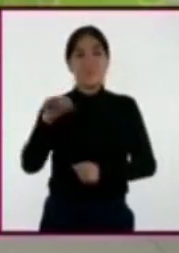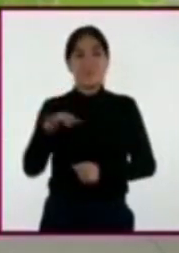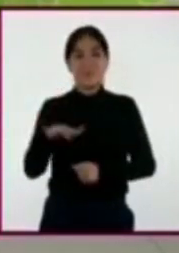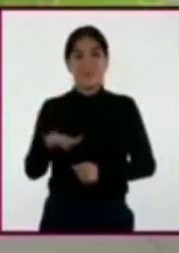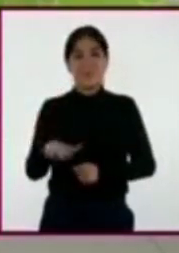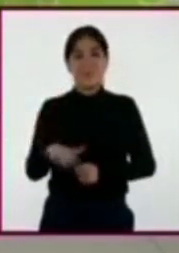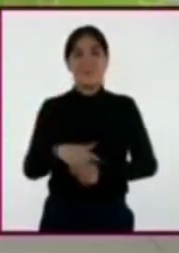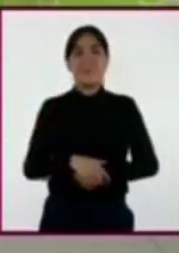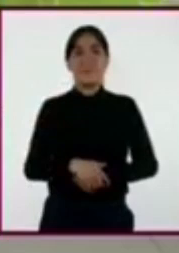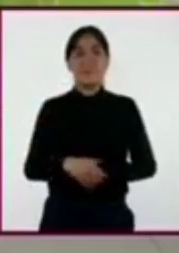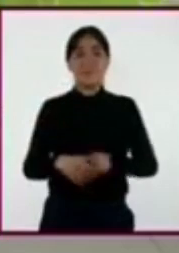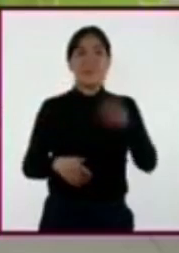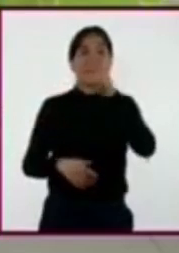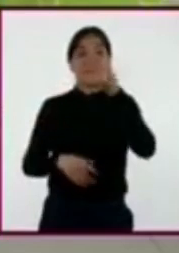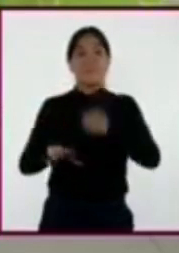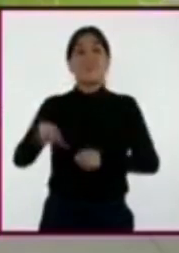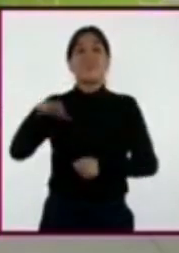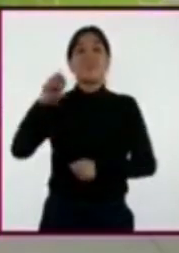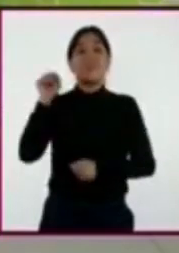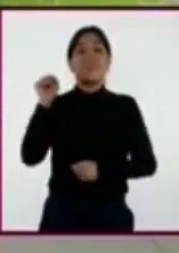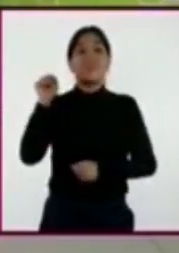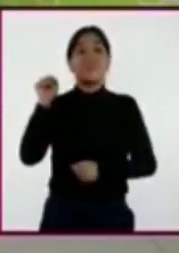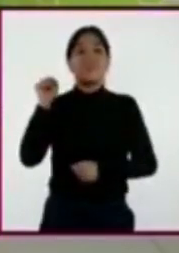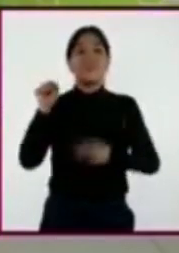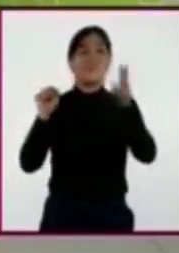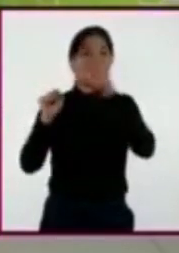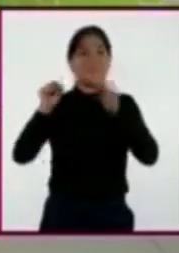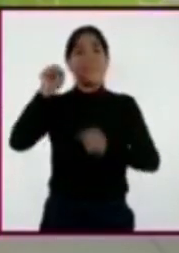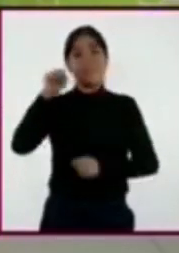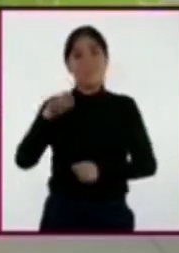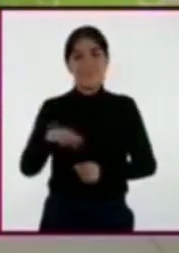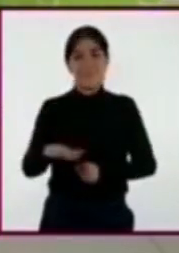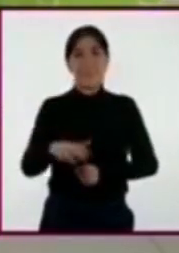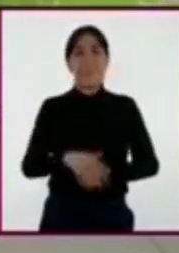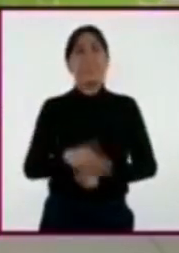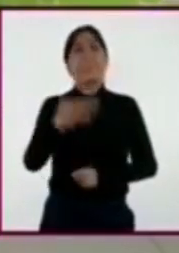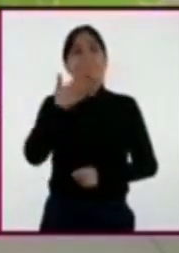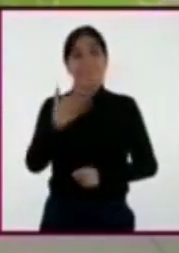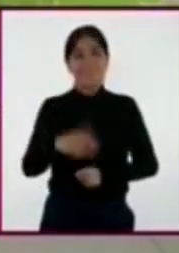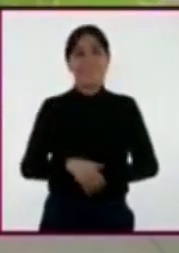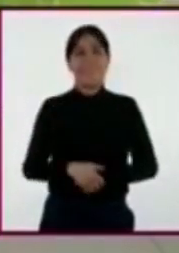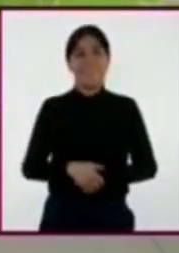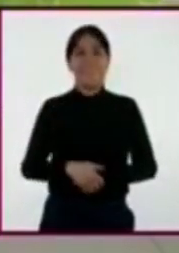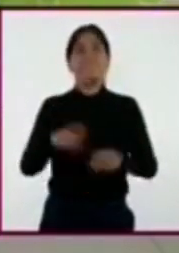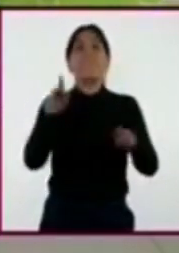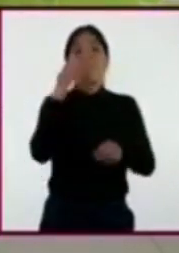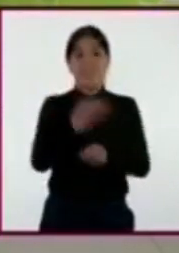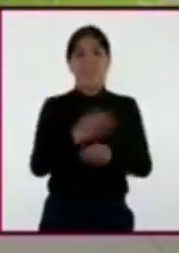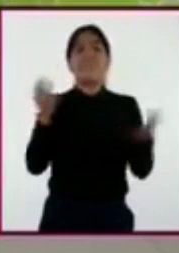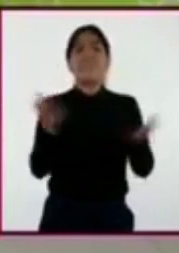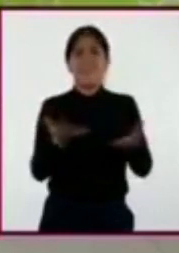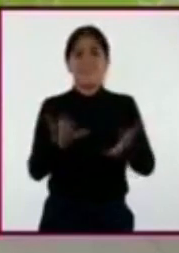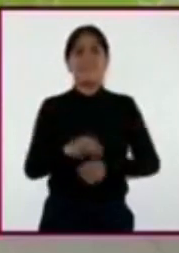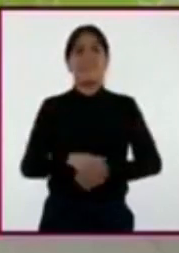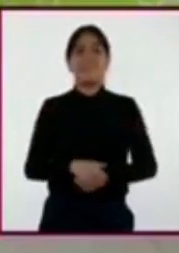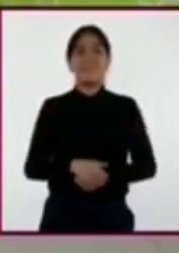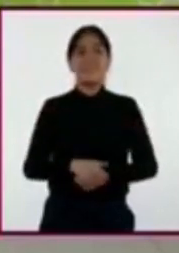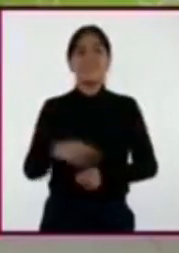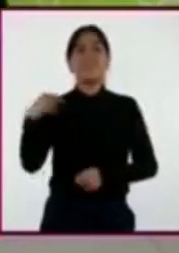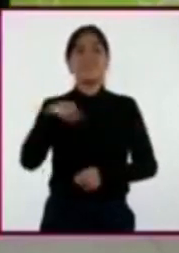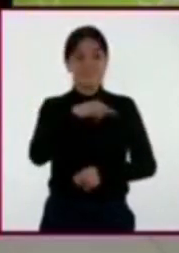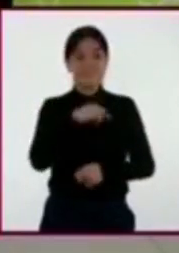Exhalamos. Inhalamos. Y exhalamos. Bien, vamos a realizar